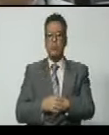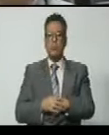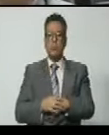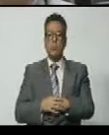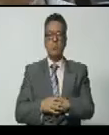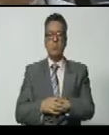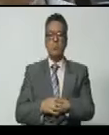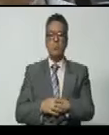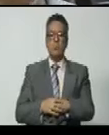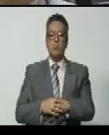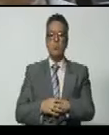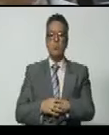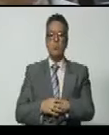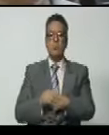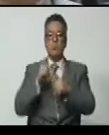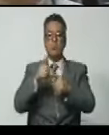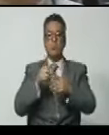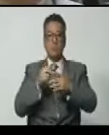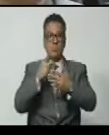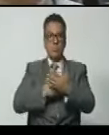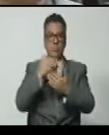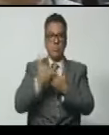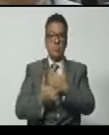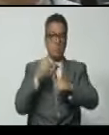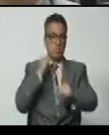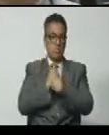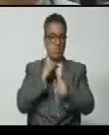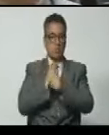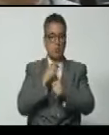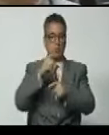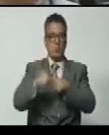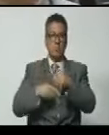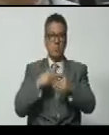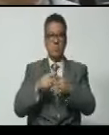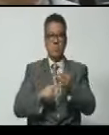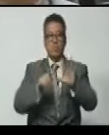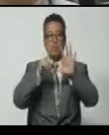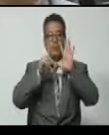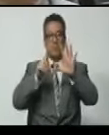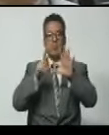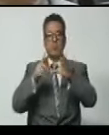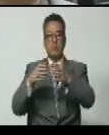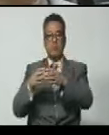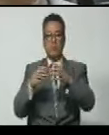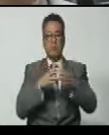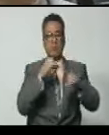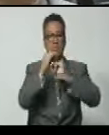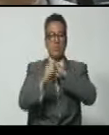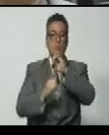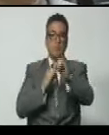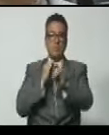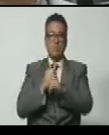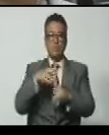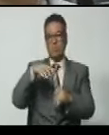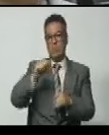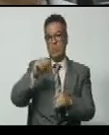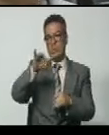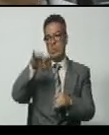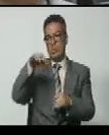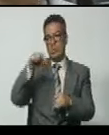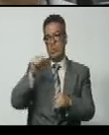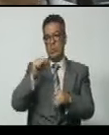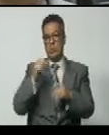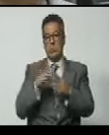constancia de su plan de trabajo para atender 6 organismos internacionales en La Haya, de